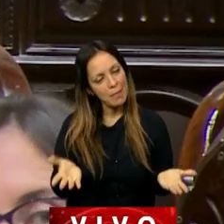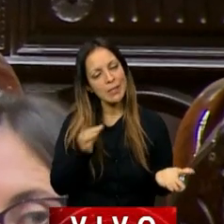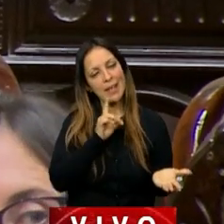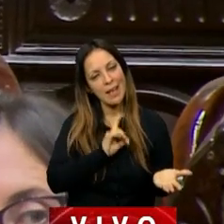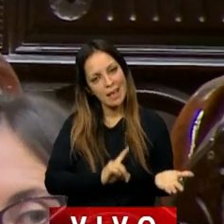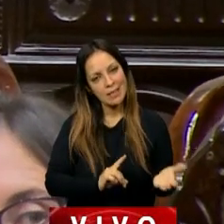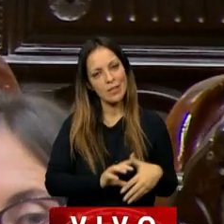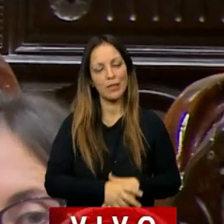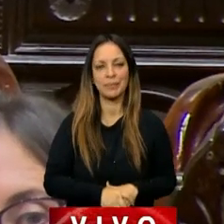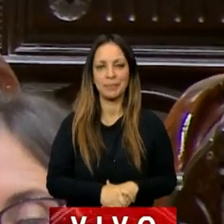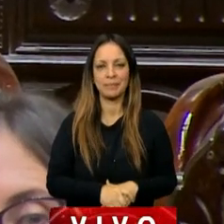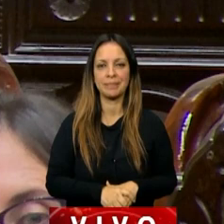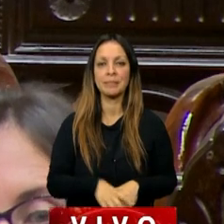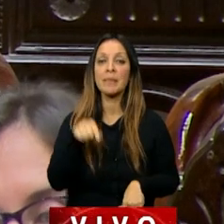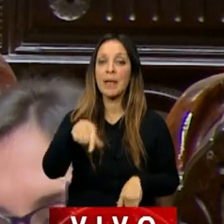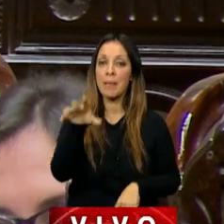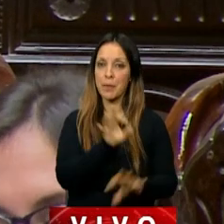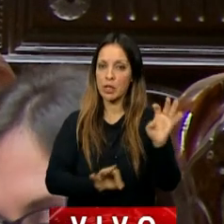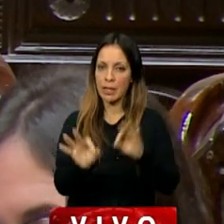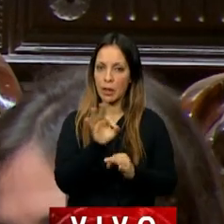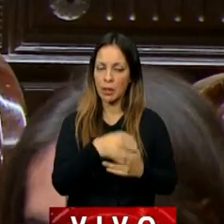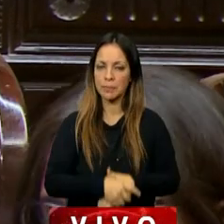Silencio. Este proyecto